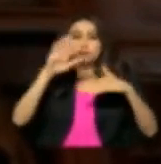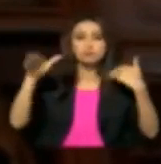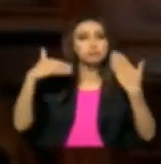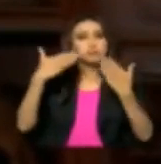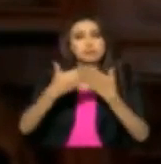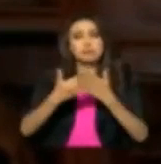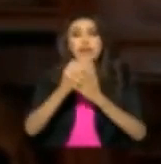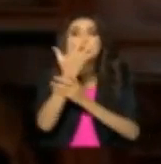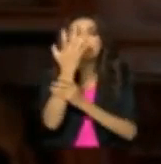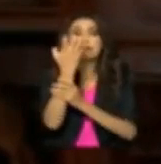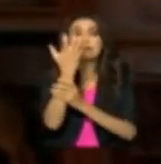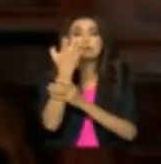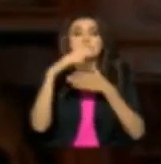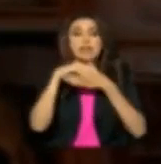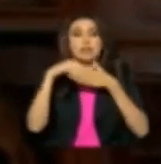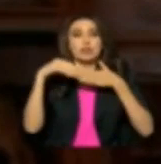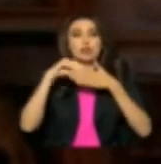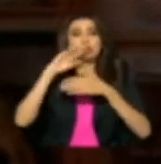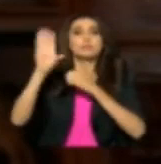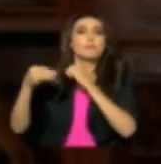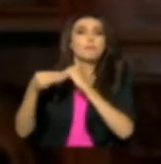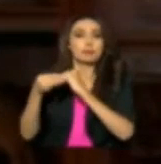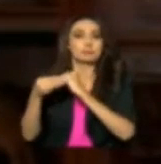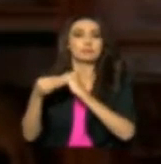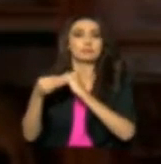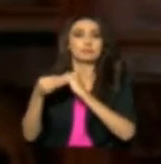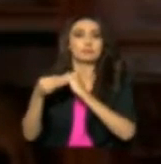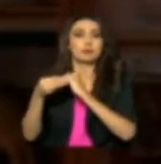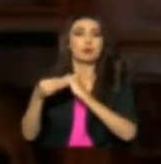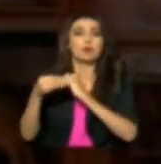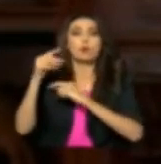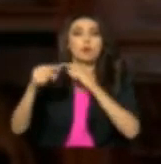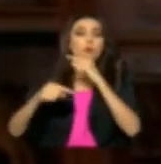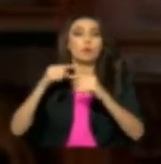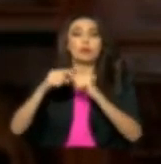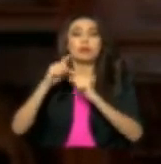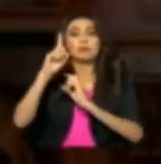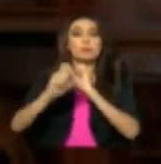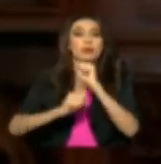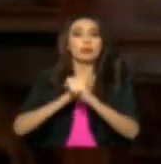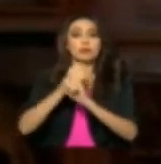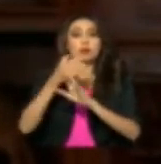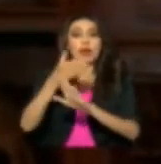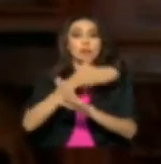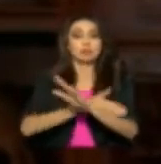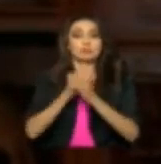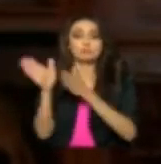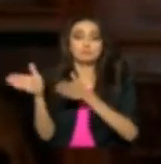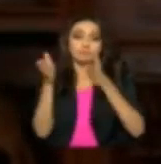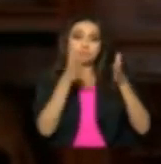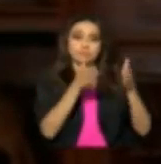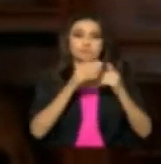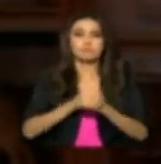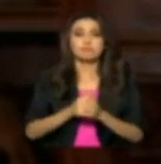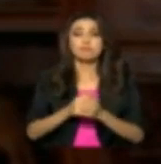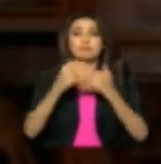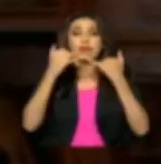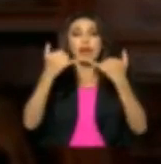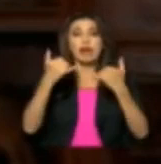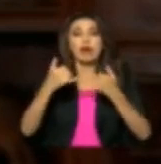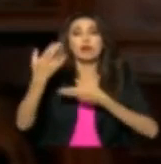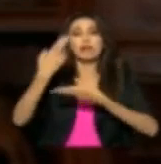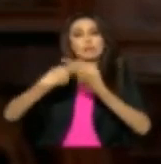recibirán 15 dólares mensuales adicionales a evaluarse luego del primer año. Por otra parte, con el fin de que